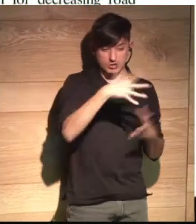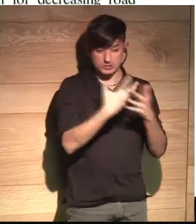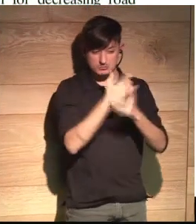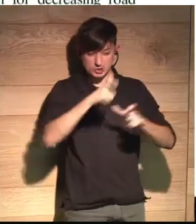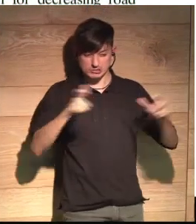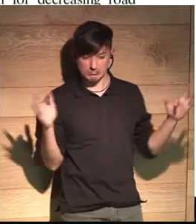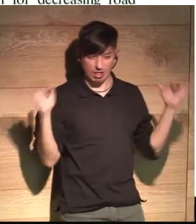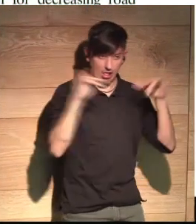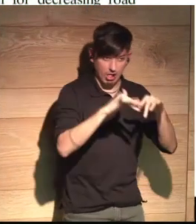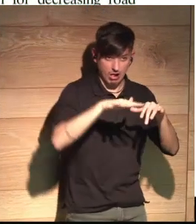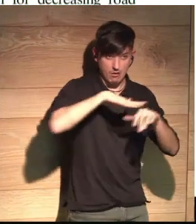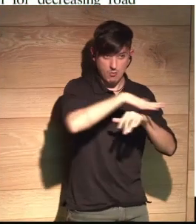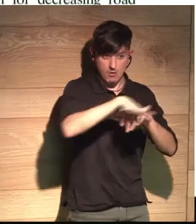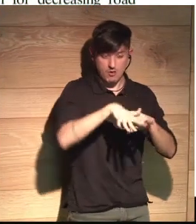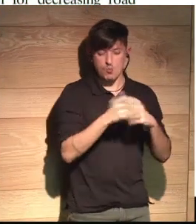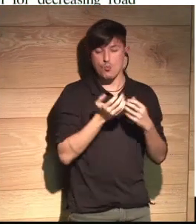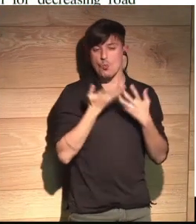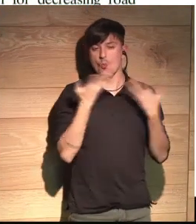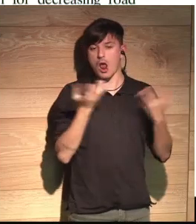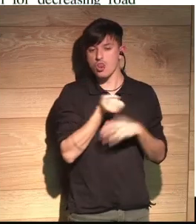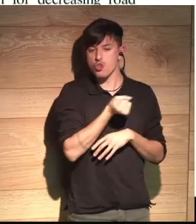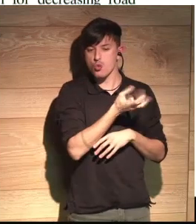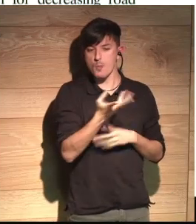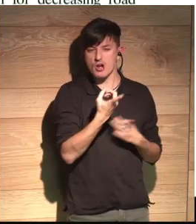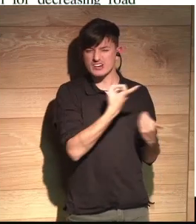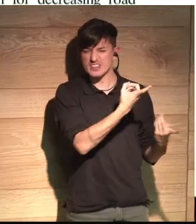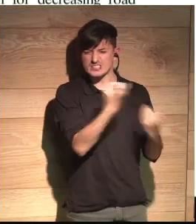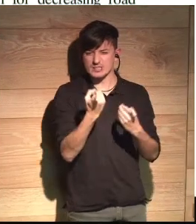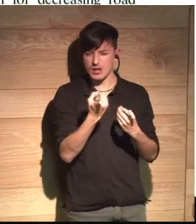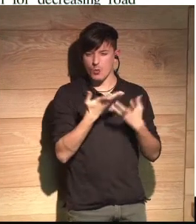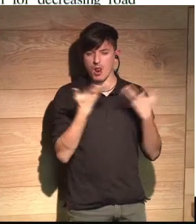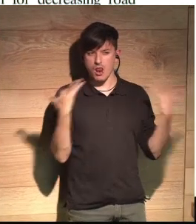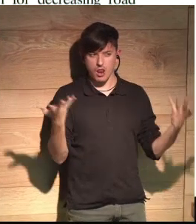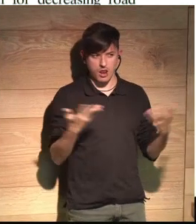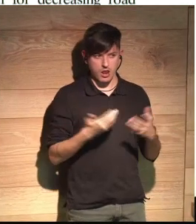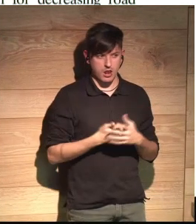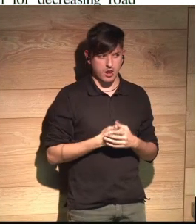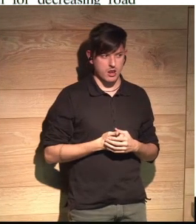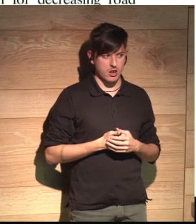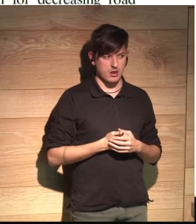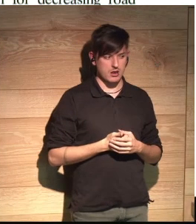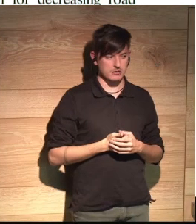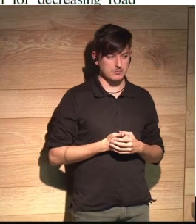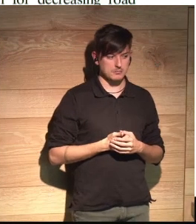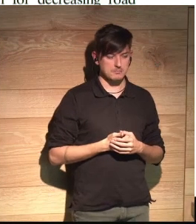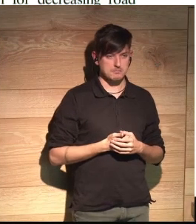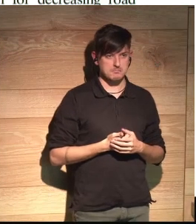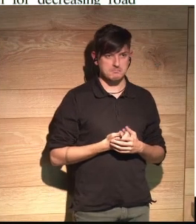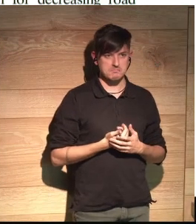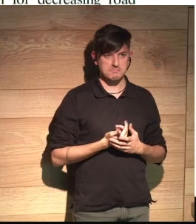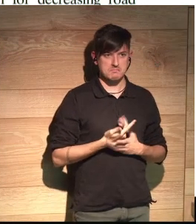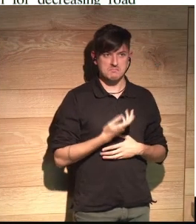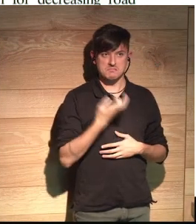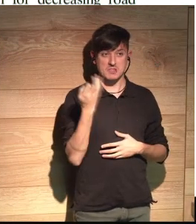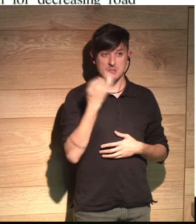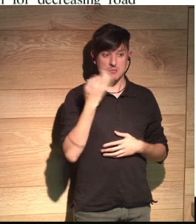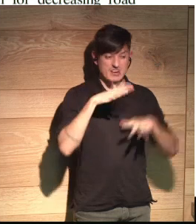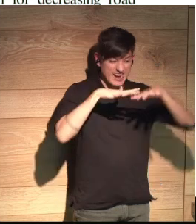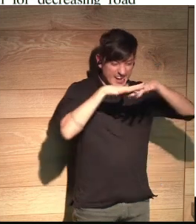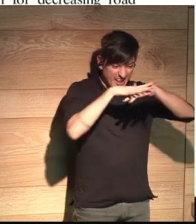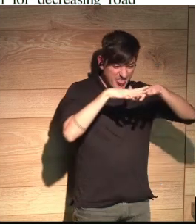el el número que necesitamos es decir se trata de analizar el tamaño de la red para